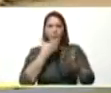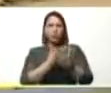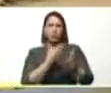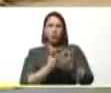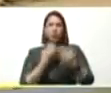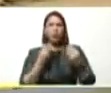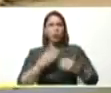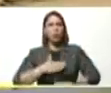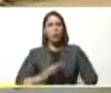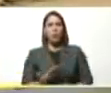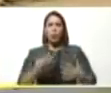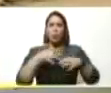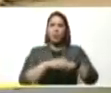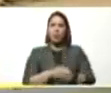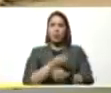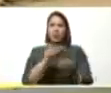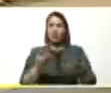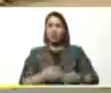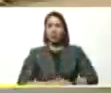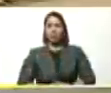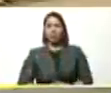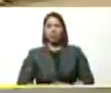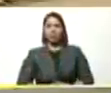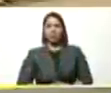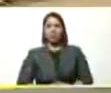podemos combinar eso? Alfred Nazaret.